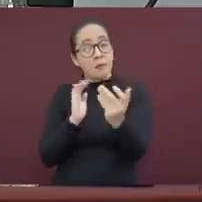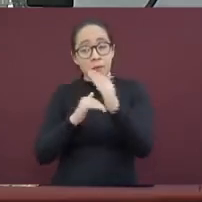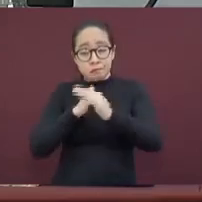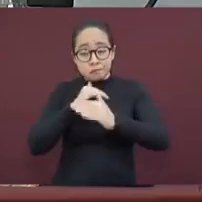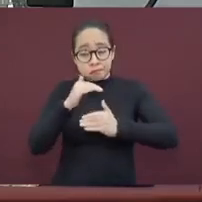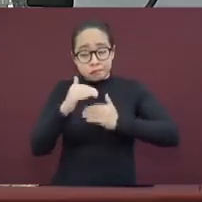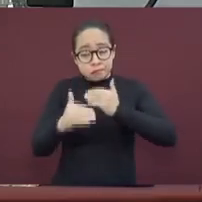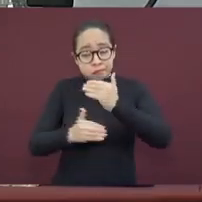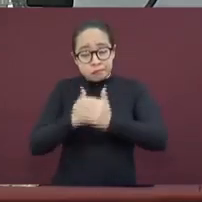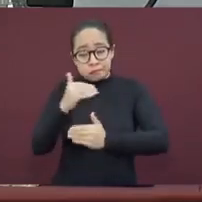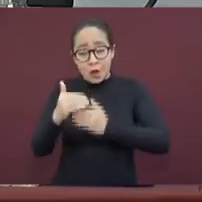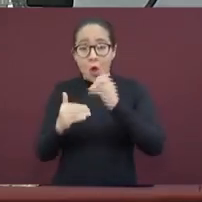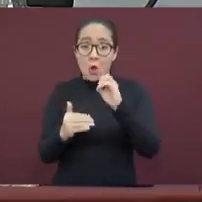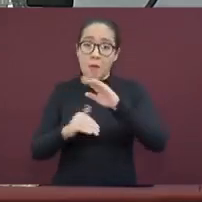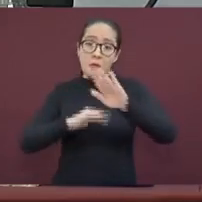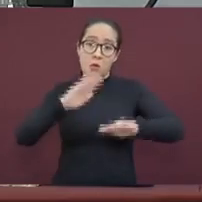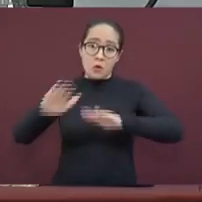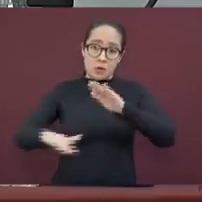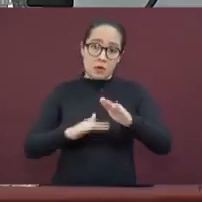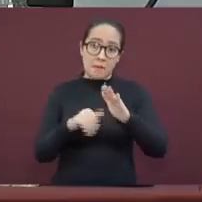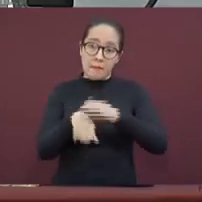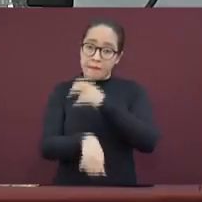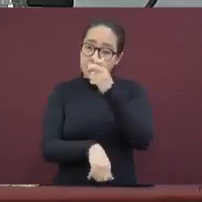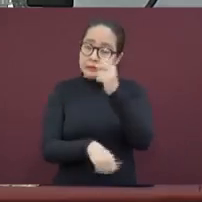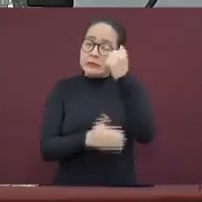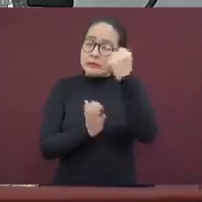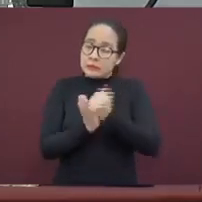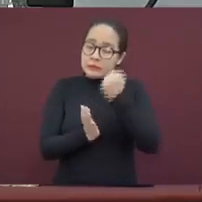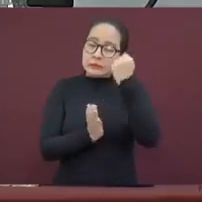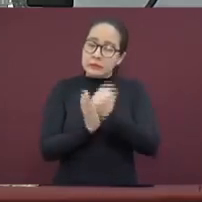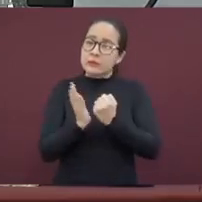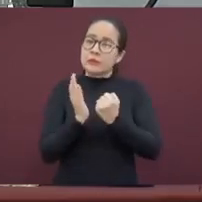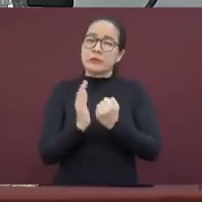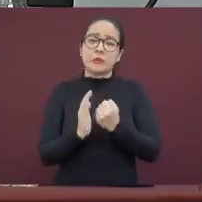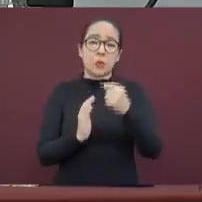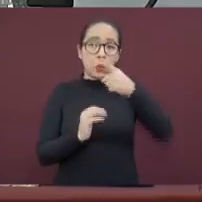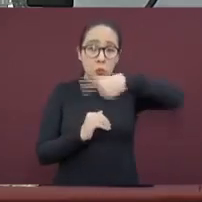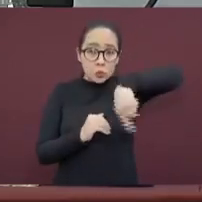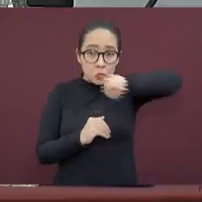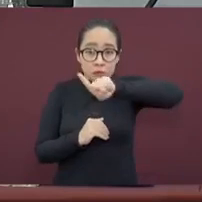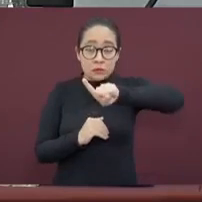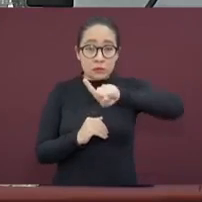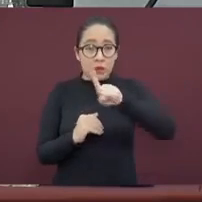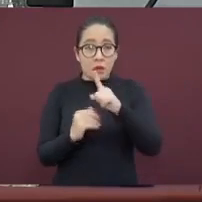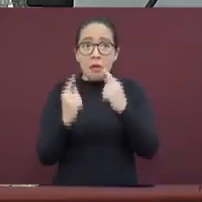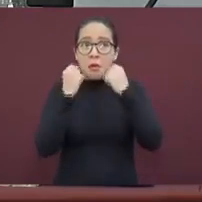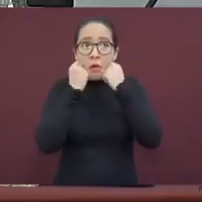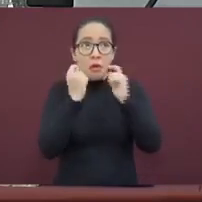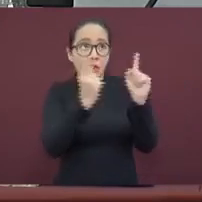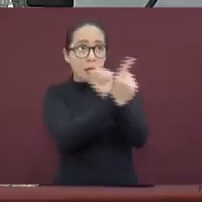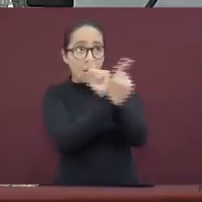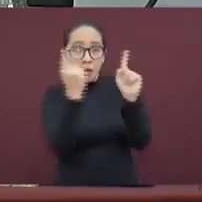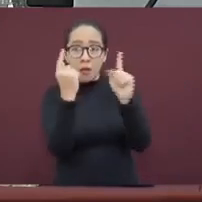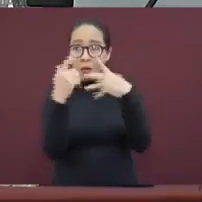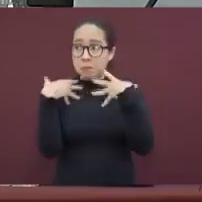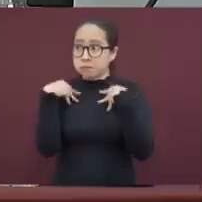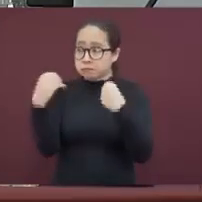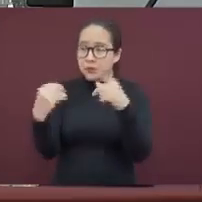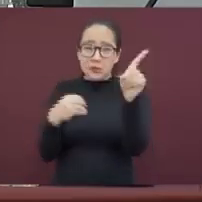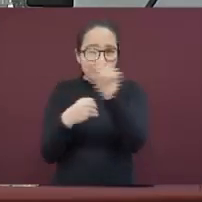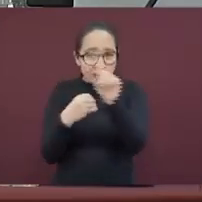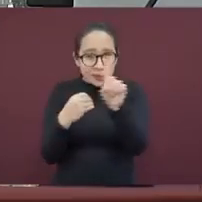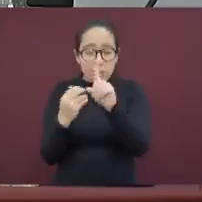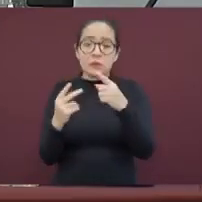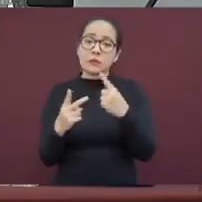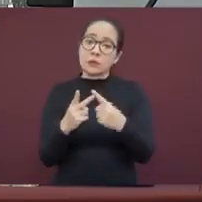fallecer por ello por eso insistimos en que lo mejor es no exponerse al contagio si te enfermas puedes transmitir